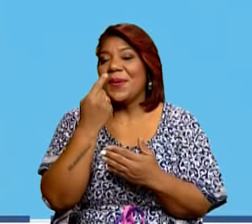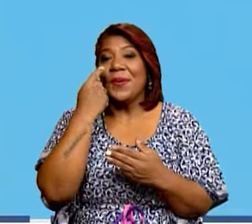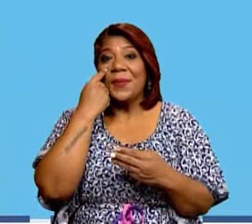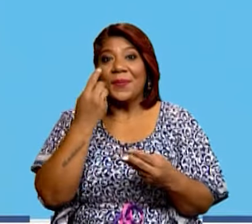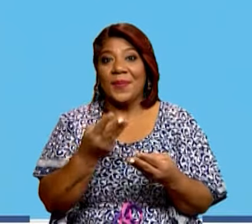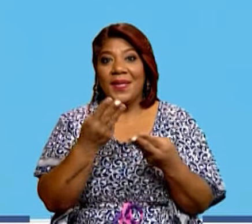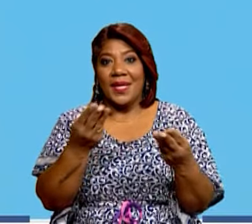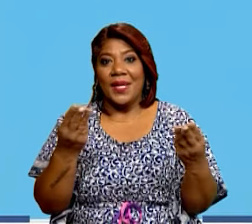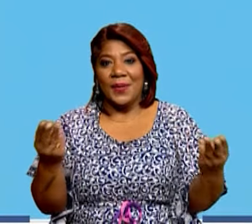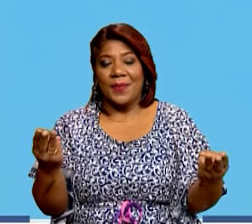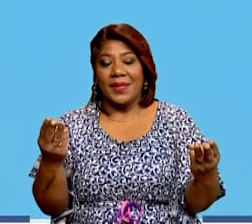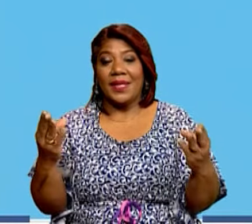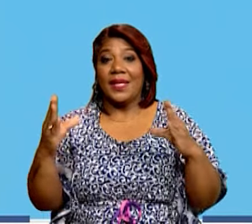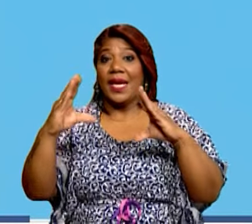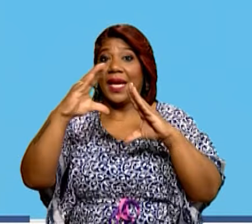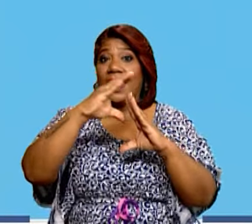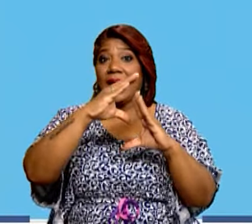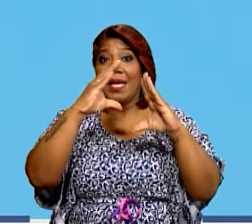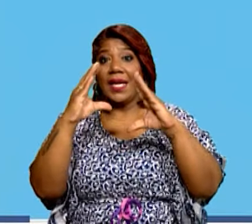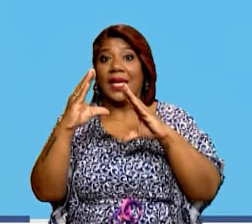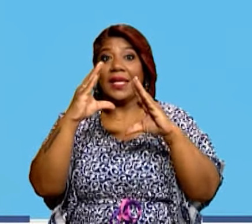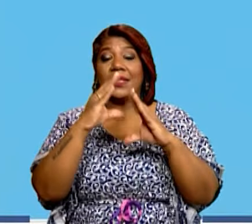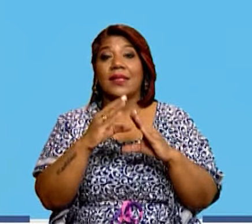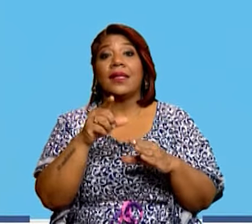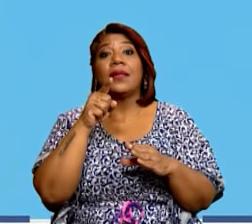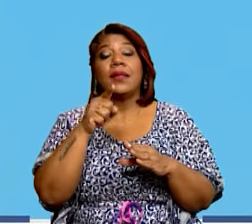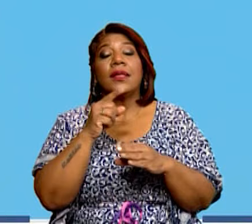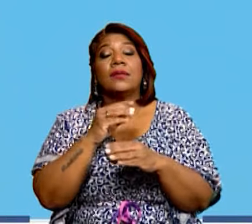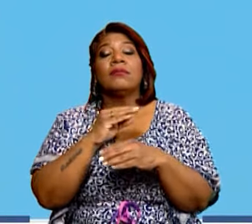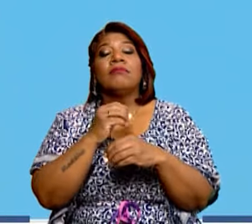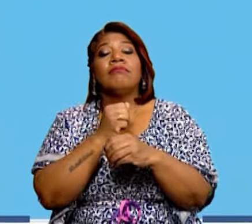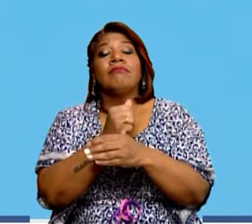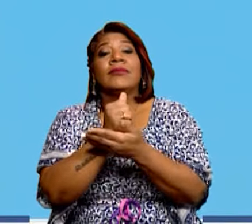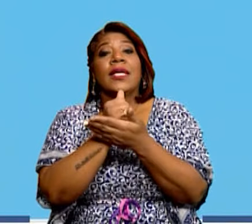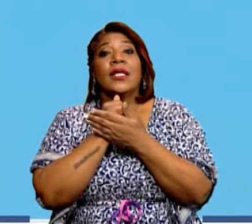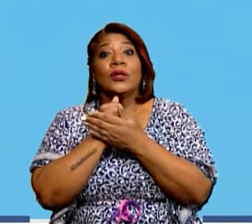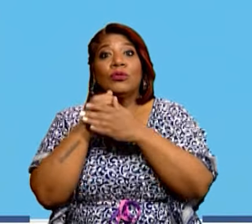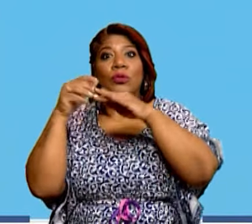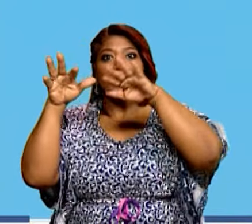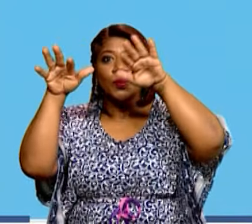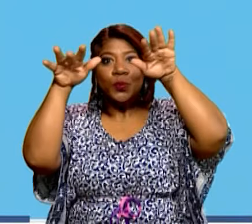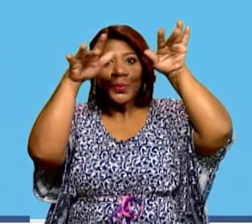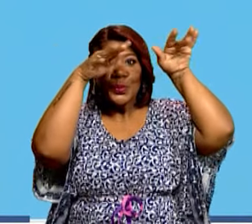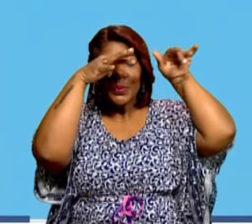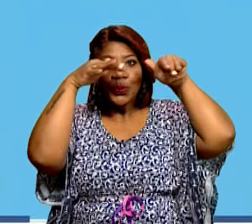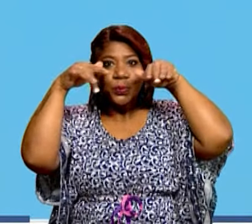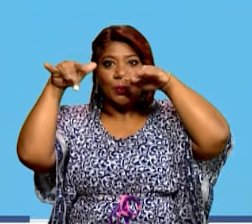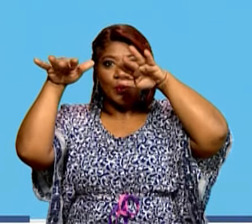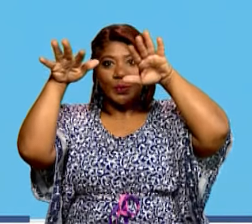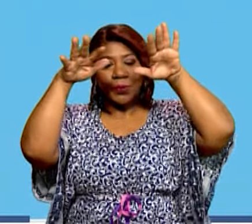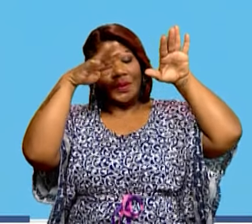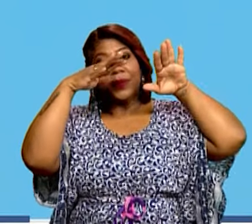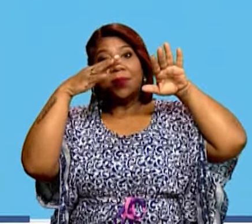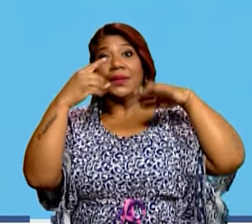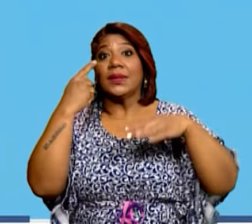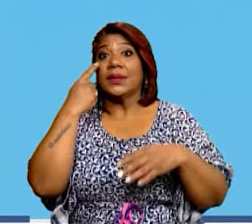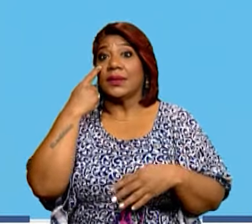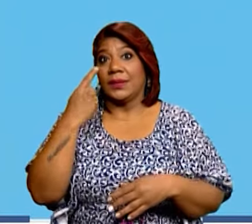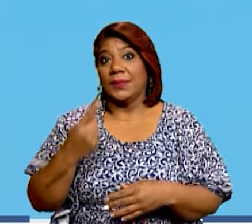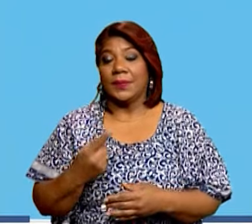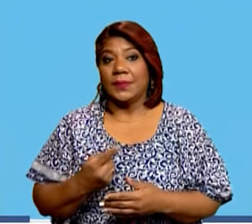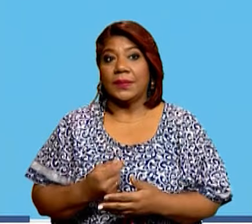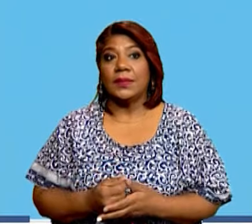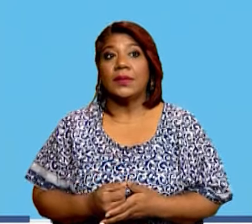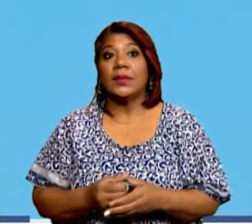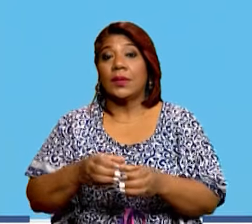materiales reciclables, que son para la preservación de nuestros recursos naturales. ¿Cuáles son esos materiales? Vamos a utilizar